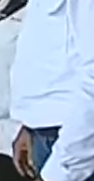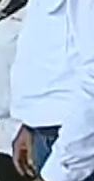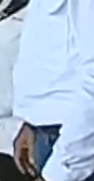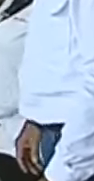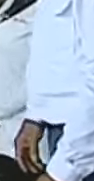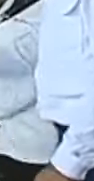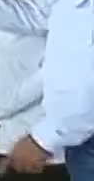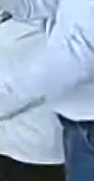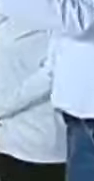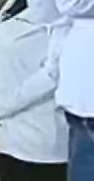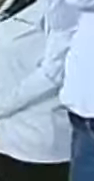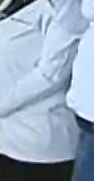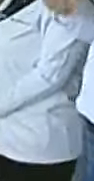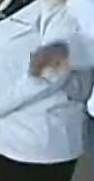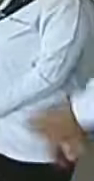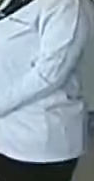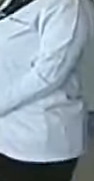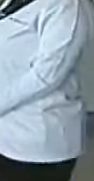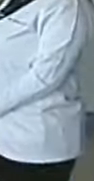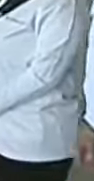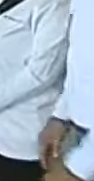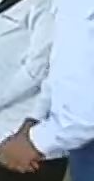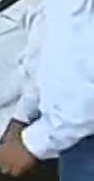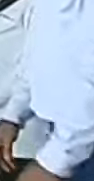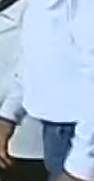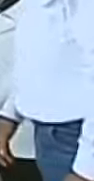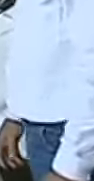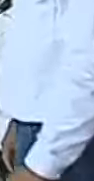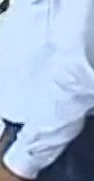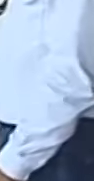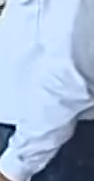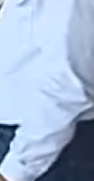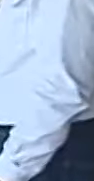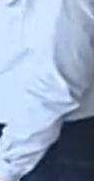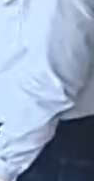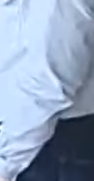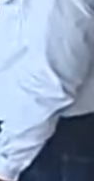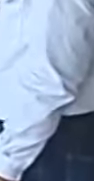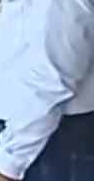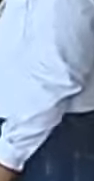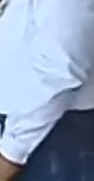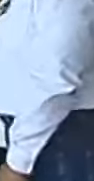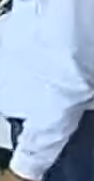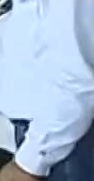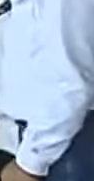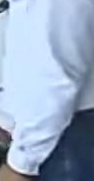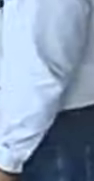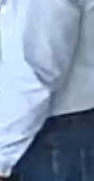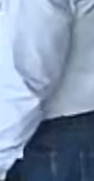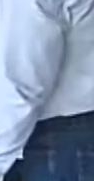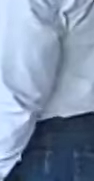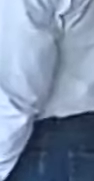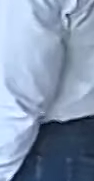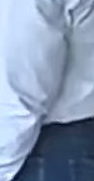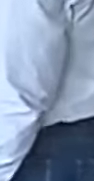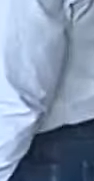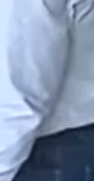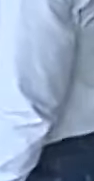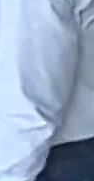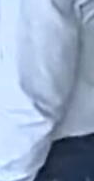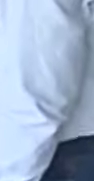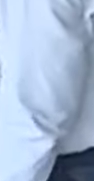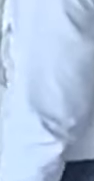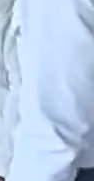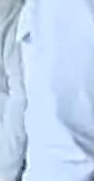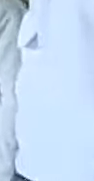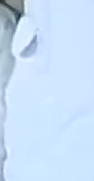hecho el presidente de la República Bolivariana de Venezuela, Nicolás Maduro Moros, junto también al gobernador de la entidad que lo acompaña en esta jornada